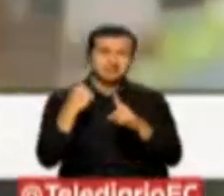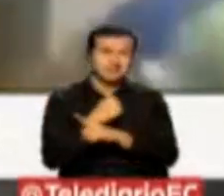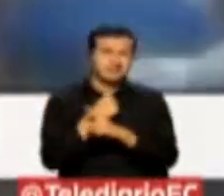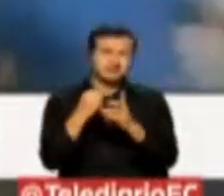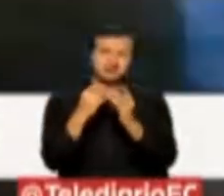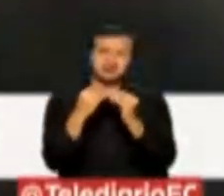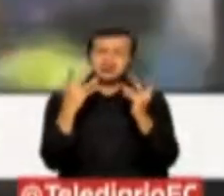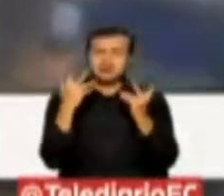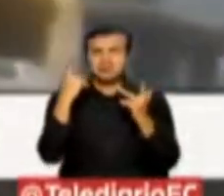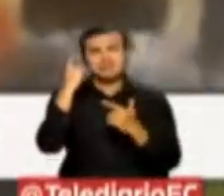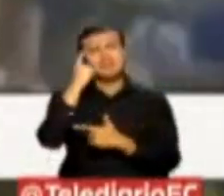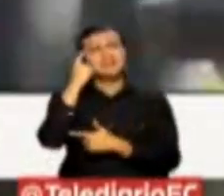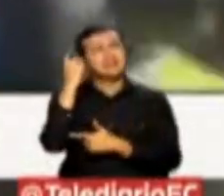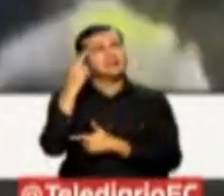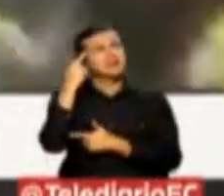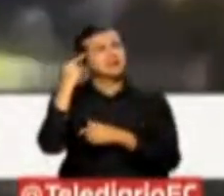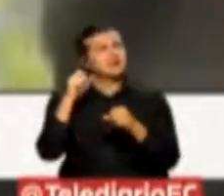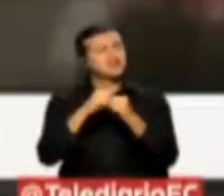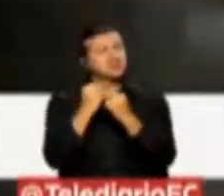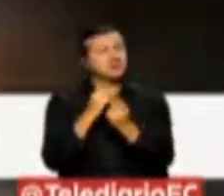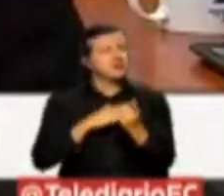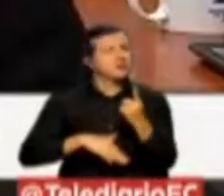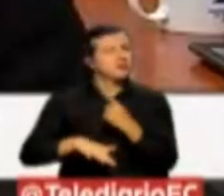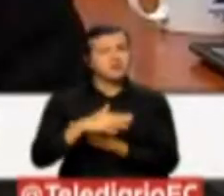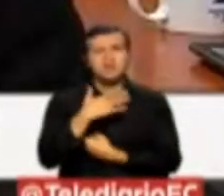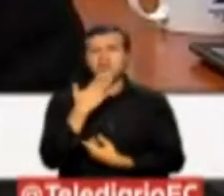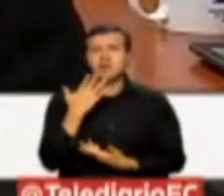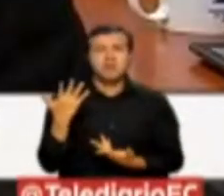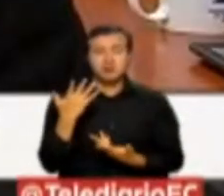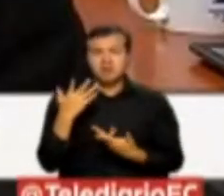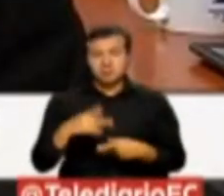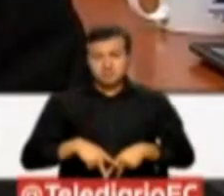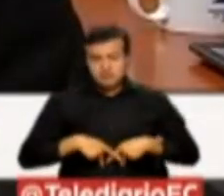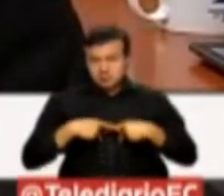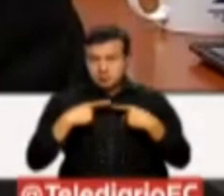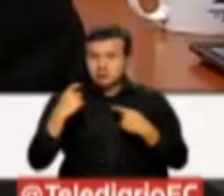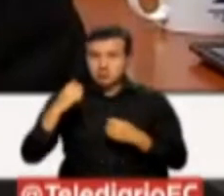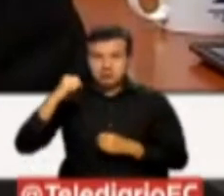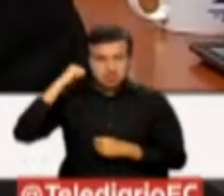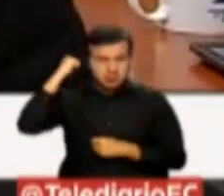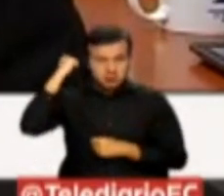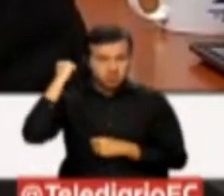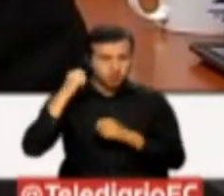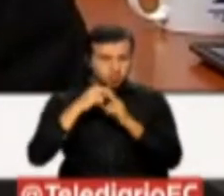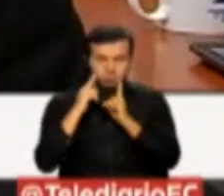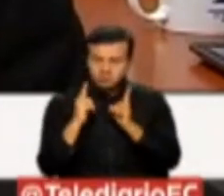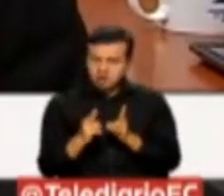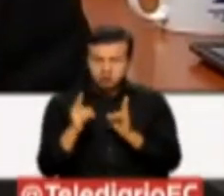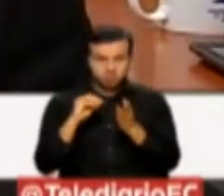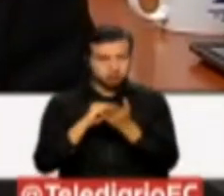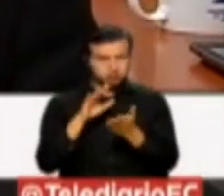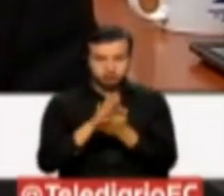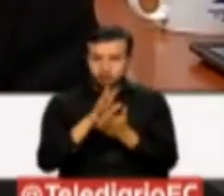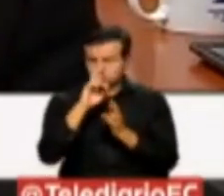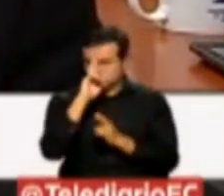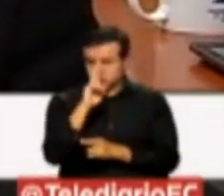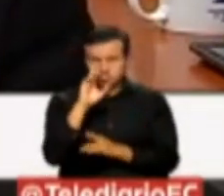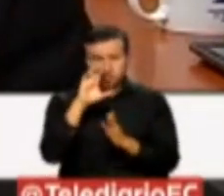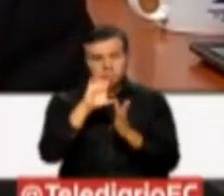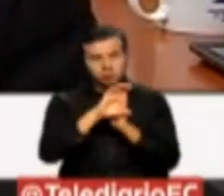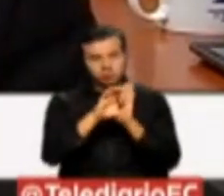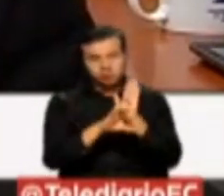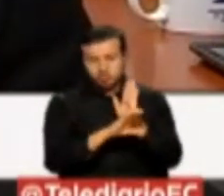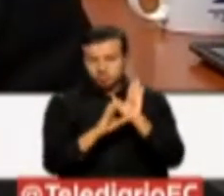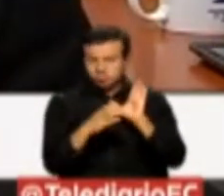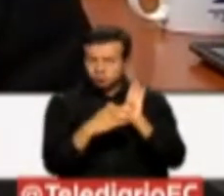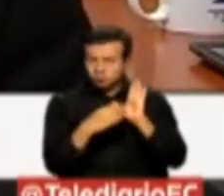nos llevan a repensar en qué sociedad vivimos. Todos los seres humanos tenemos derechos humanos que están escritos, reconocidos en la Constitución